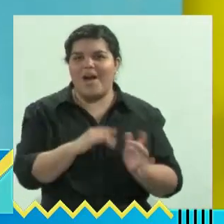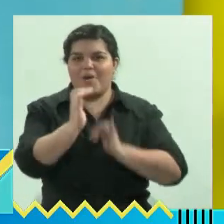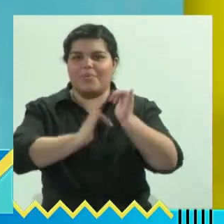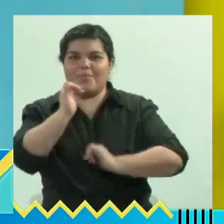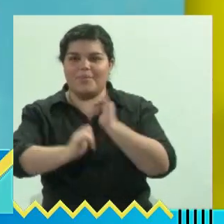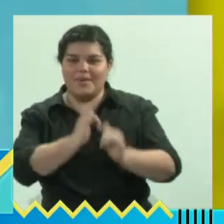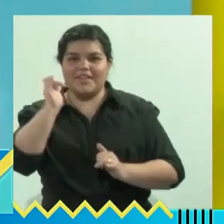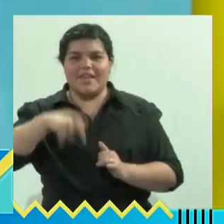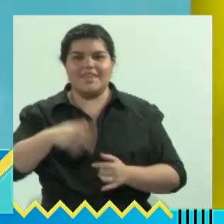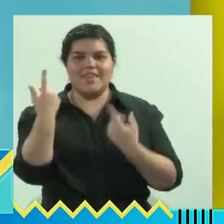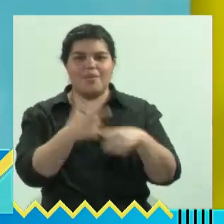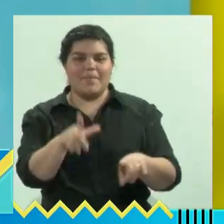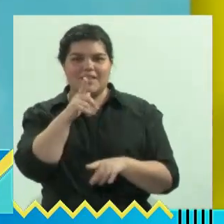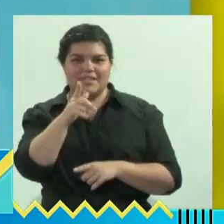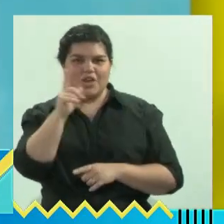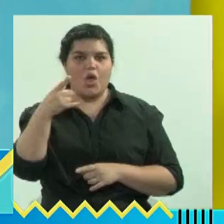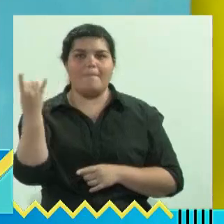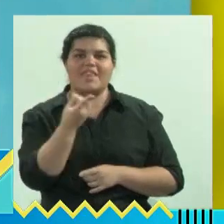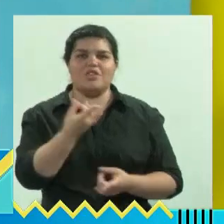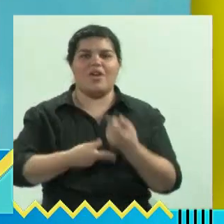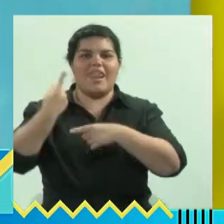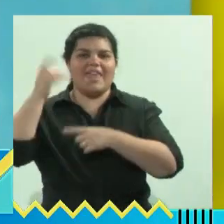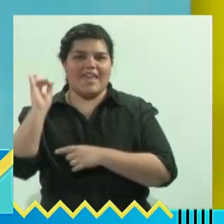a distintos parecidos de mitos y leyendas.